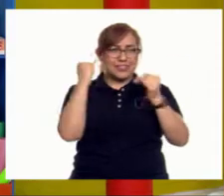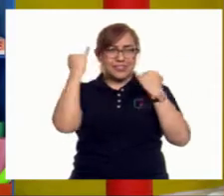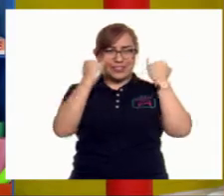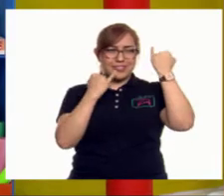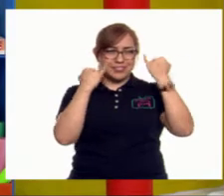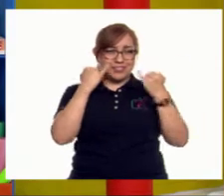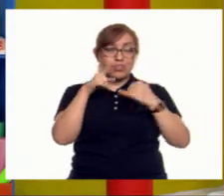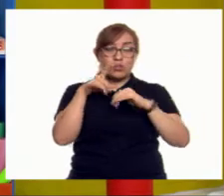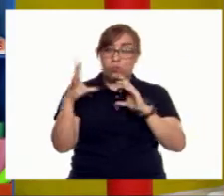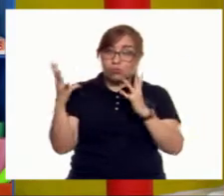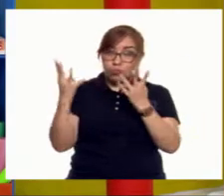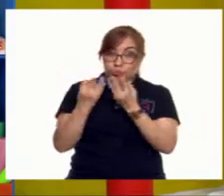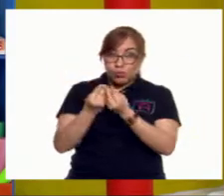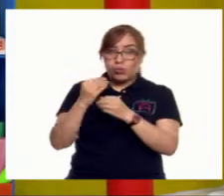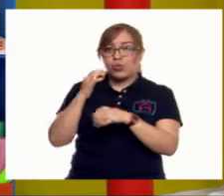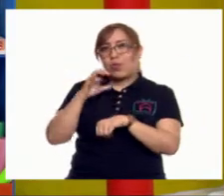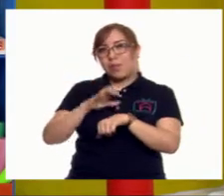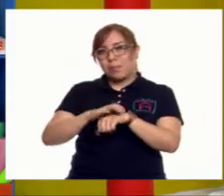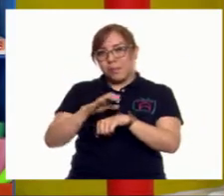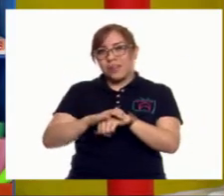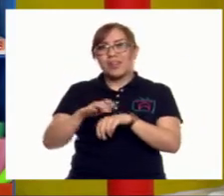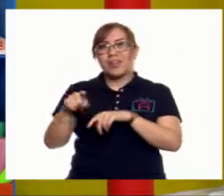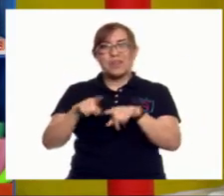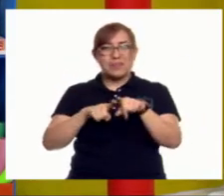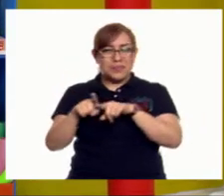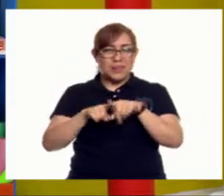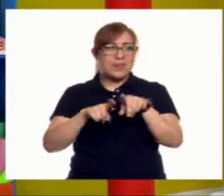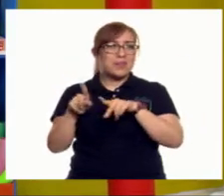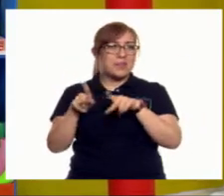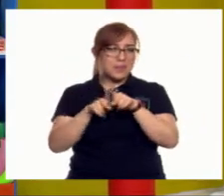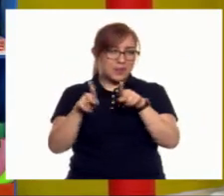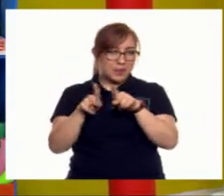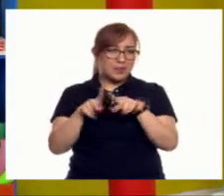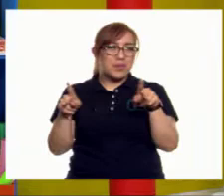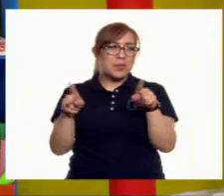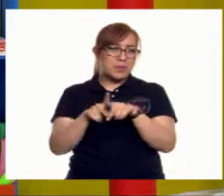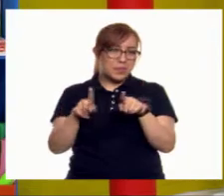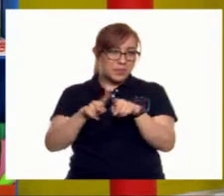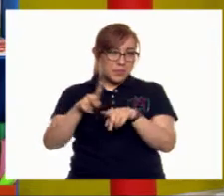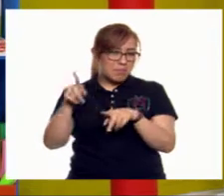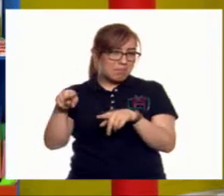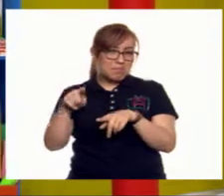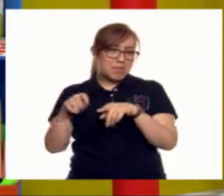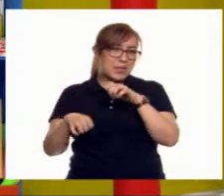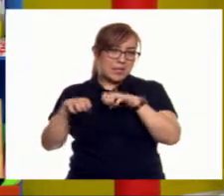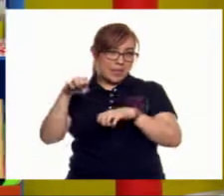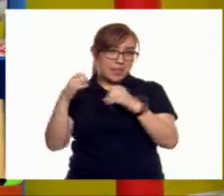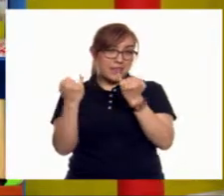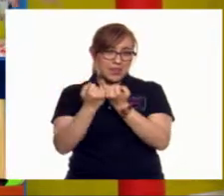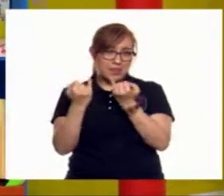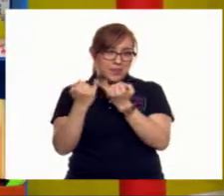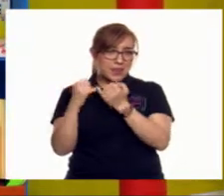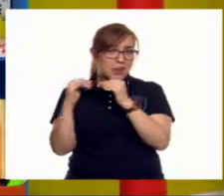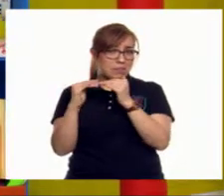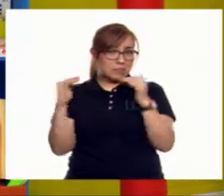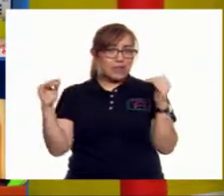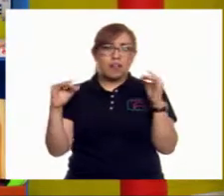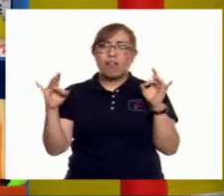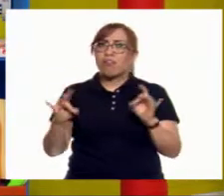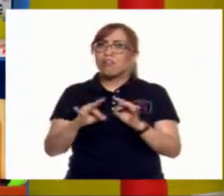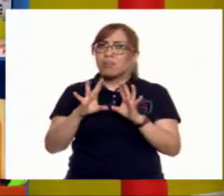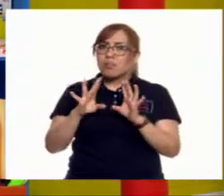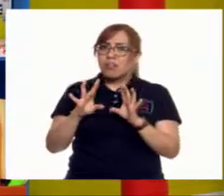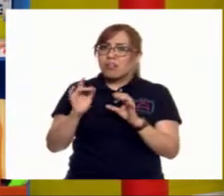su hermana, hermano, primo, prima, cualquier persona que tenga más o menos su edad. Y entonces, de pronto, les quita algo que